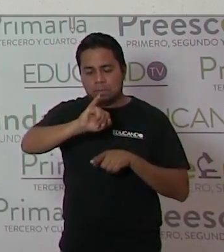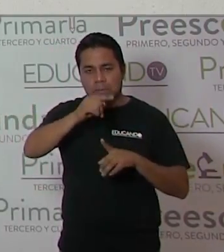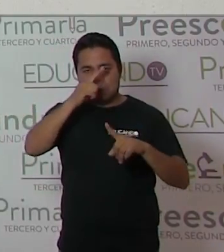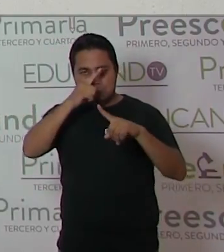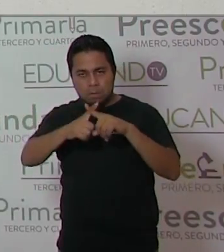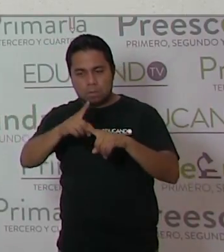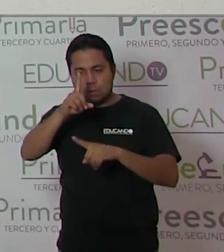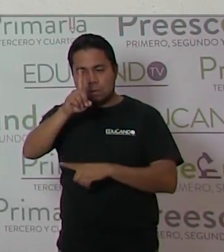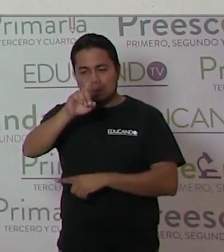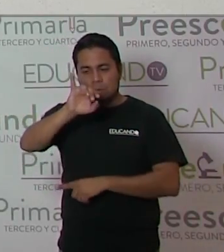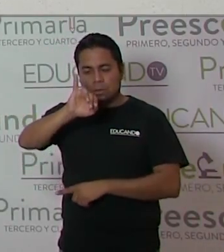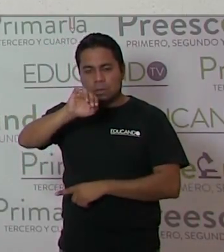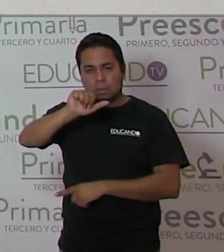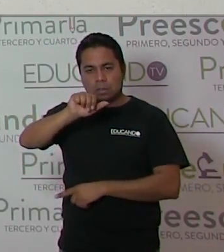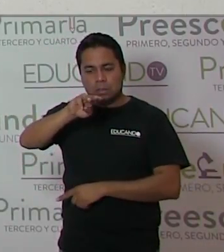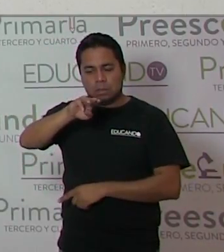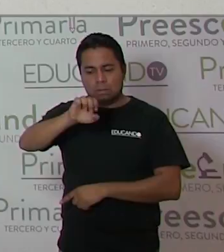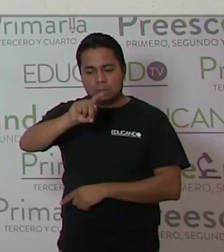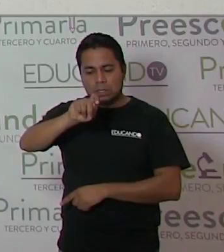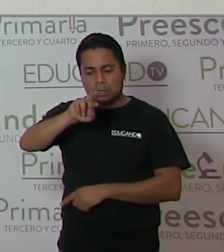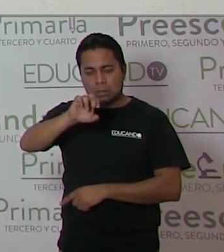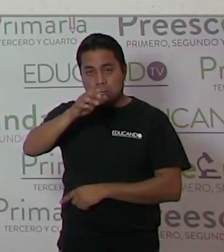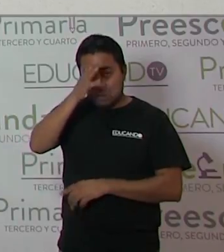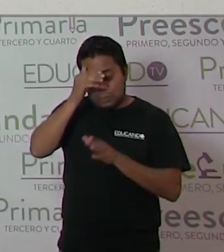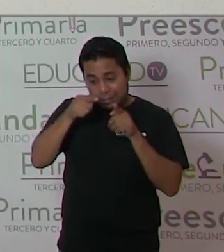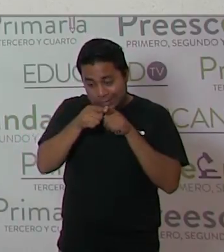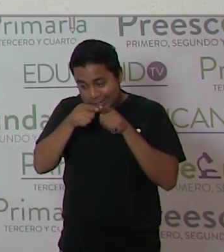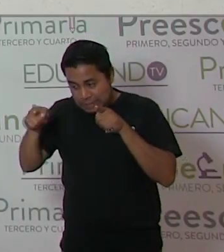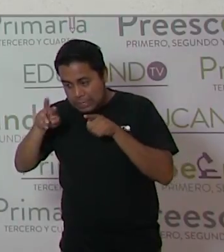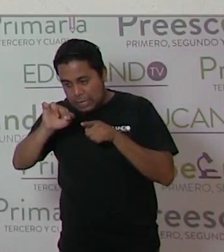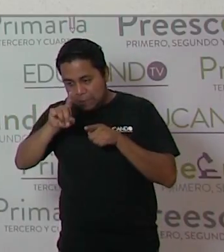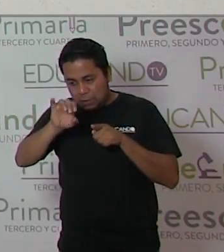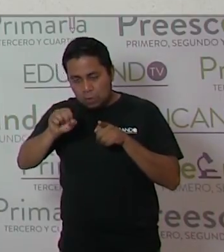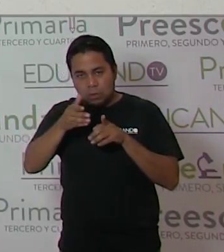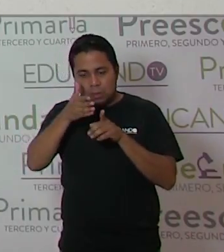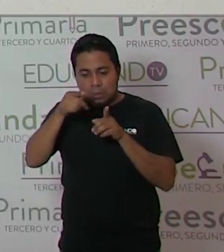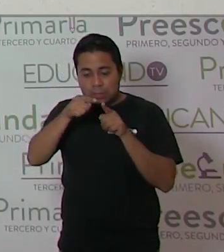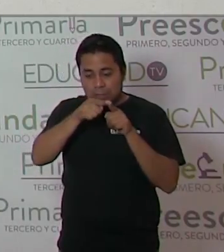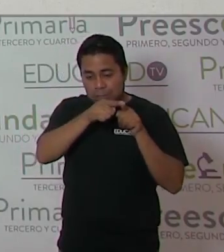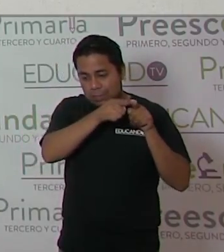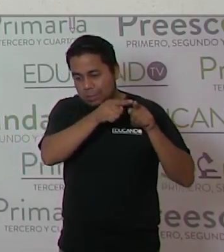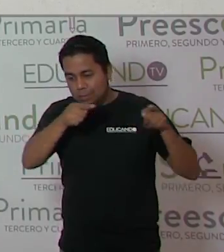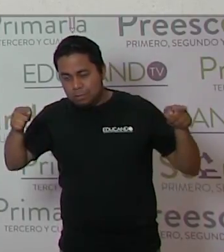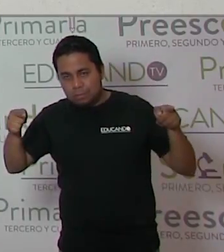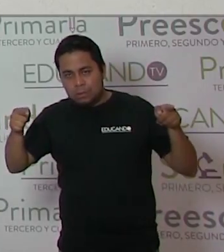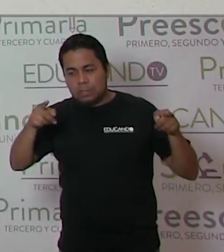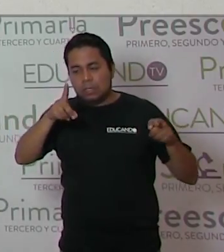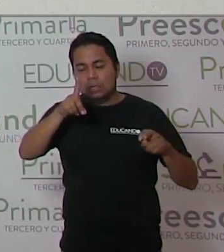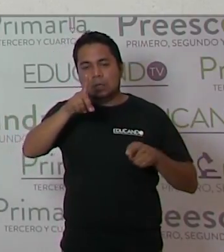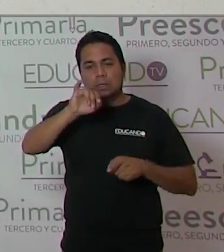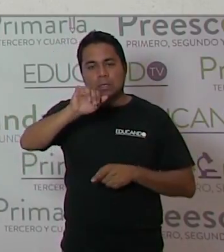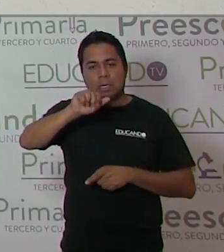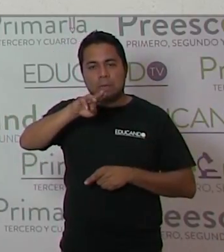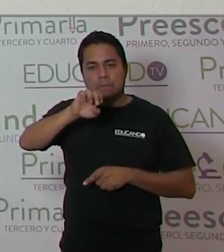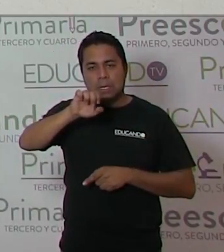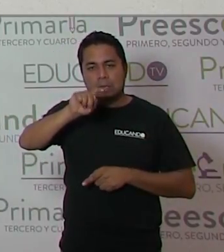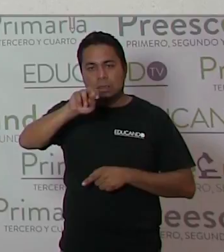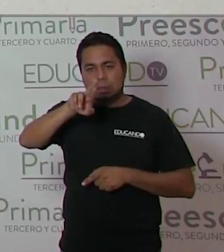Recordemos que de aquí a aquí es radio, de aquí a aquí es